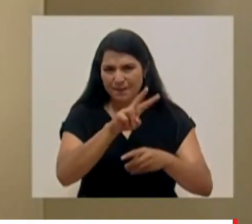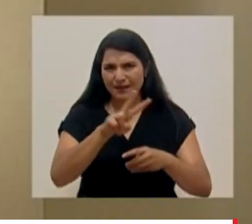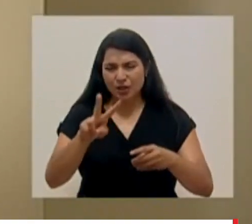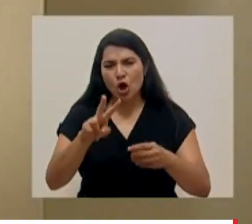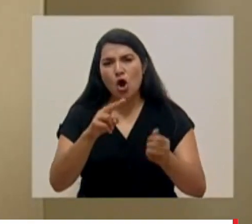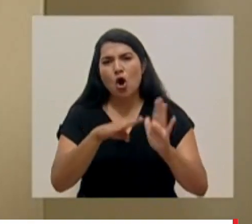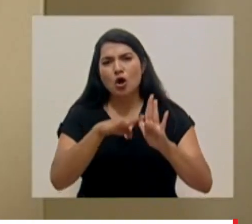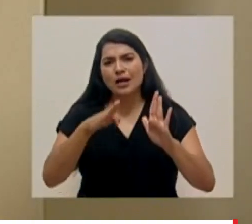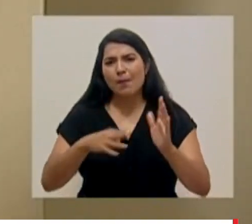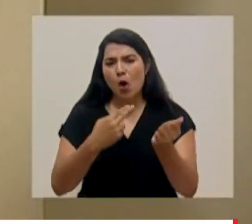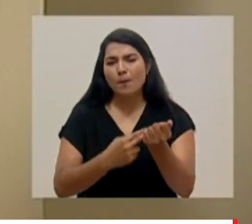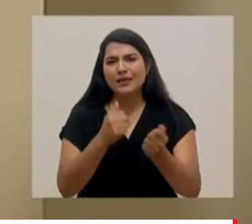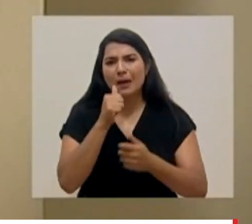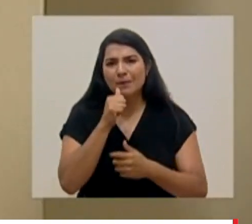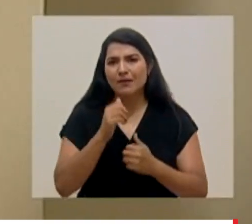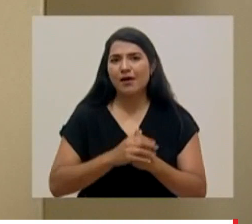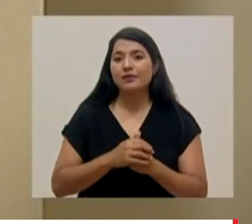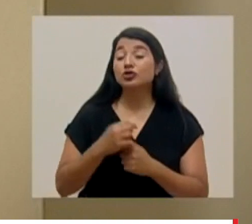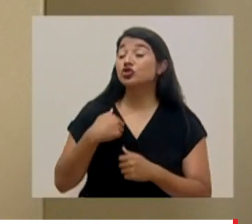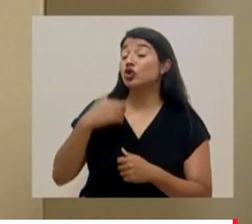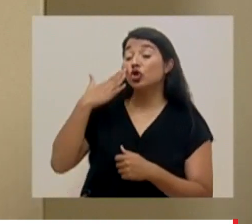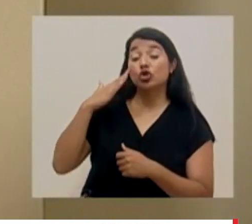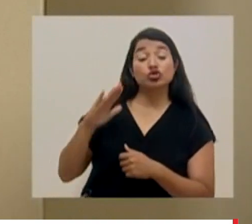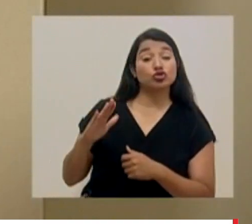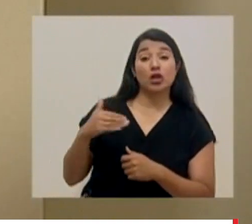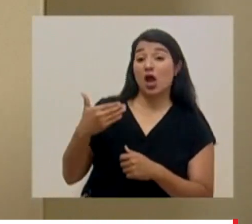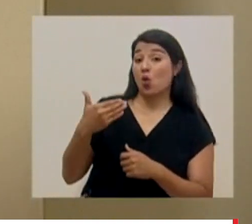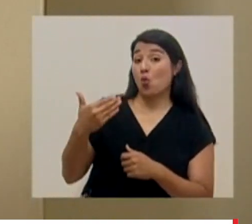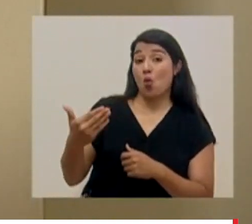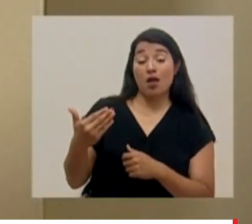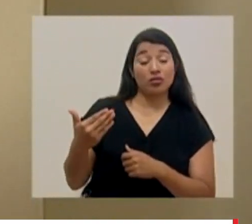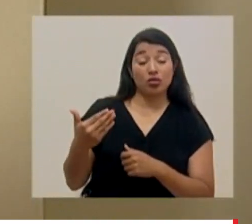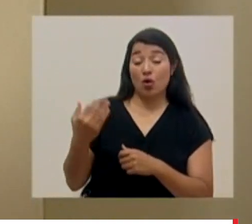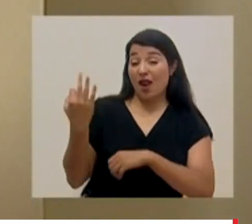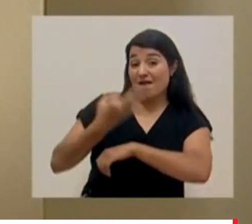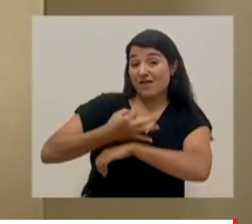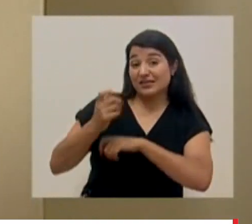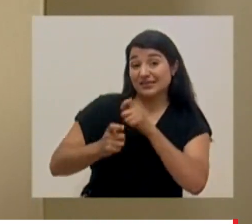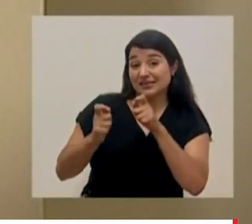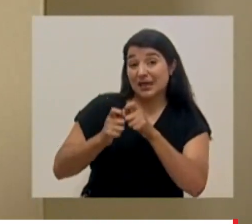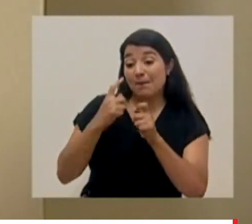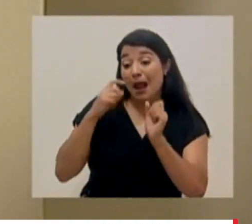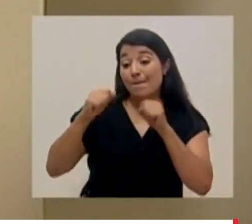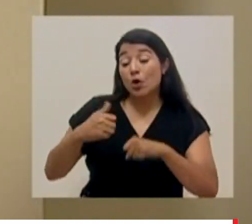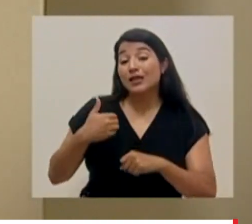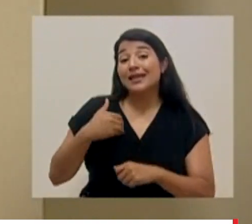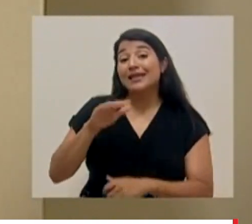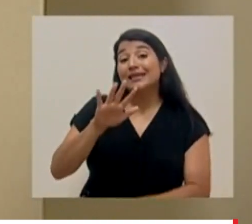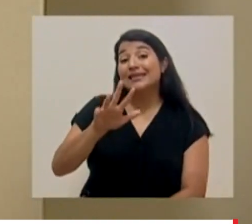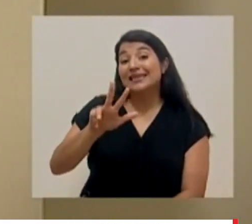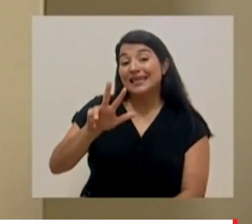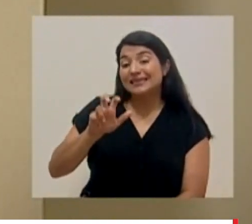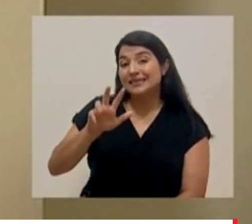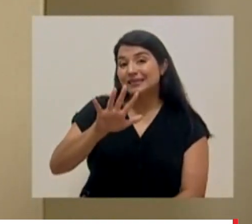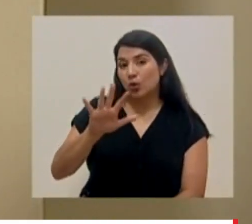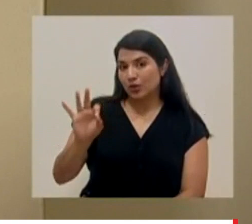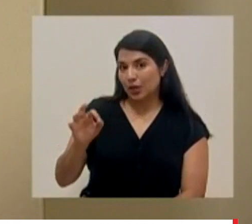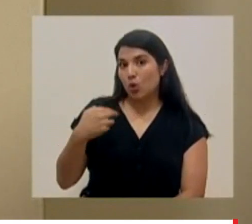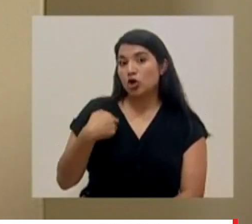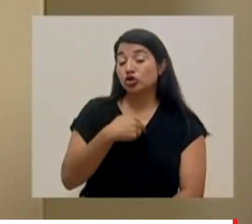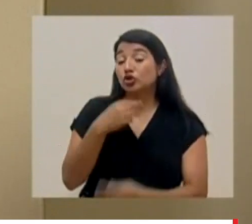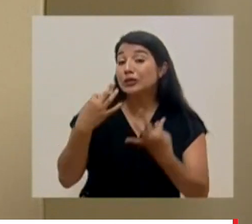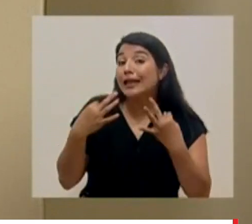Sí. No tengo la fecha exacta de cuándo tendremos las 359 que estamos tratando de